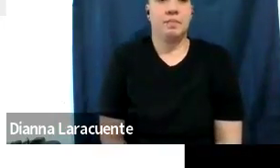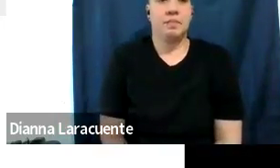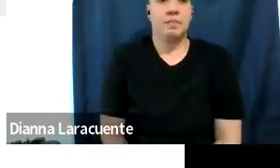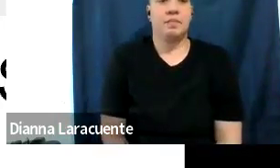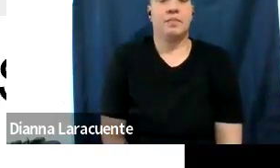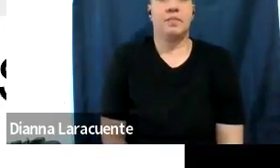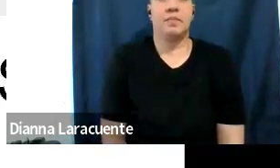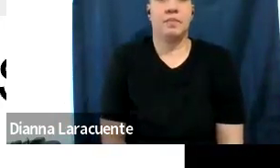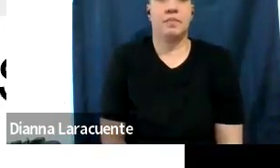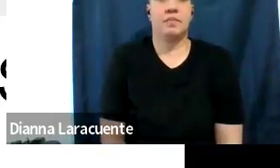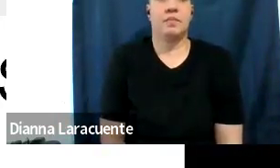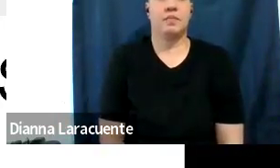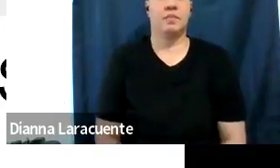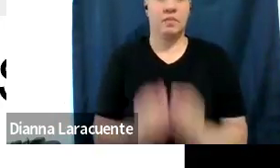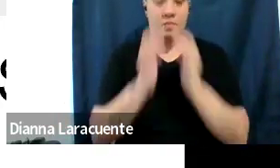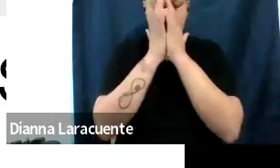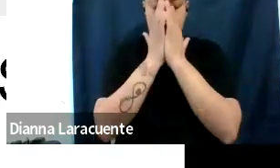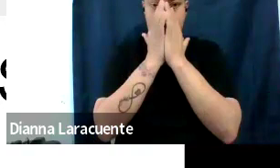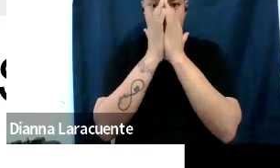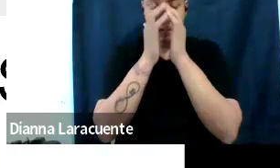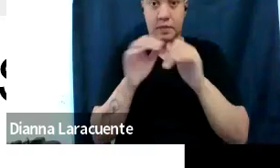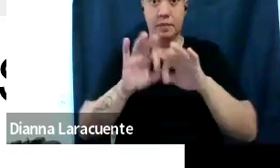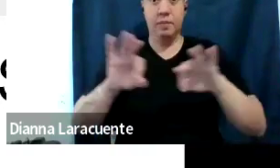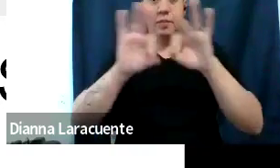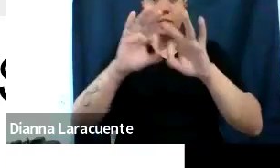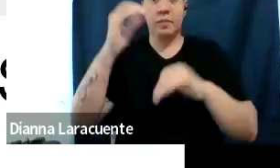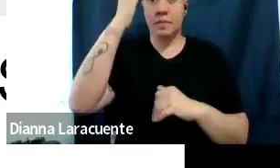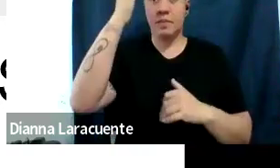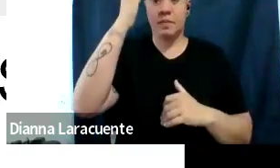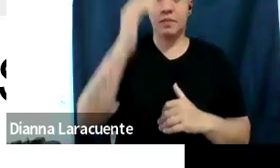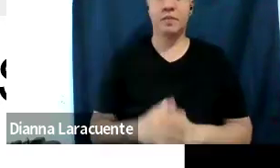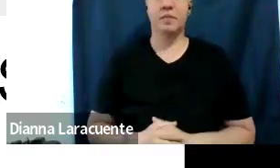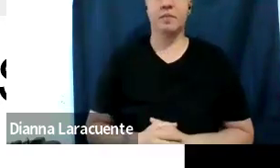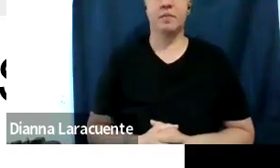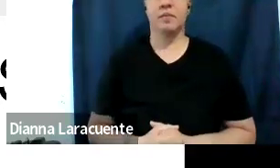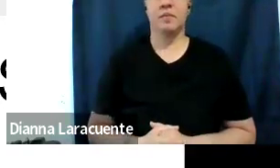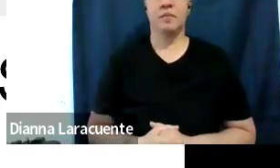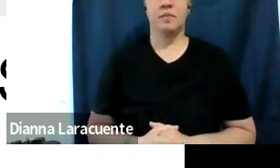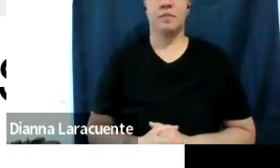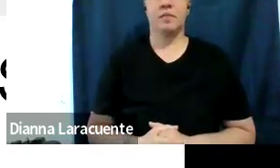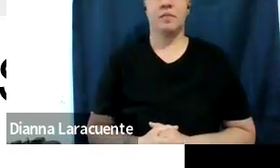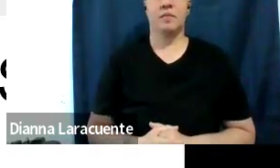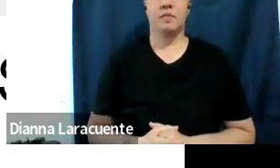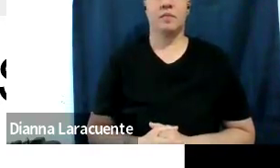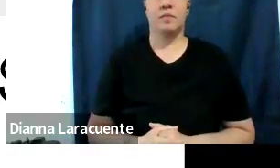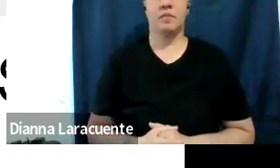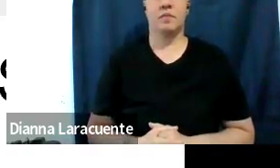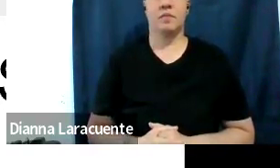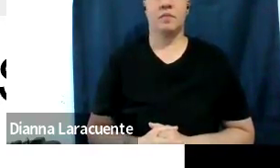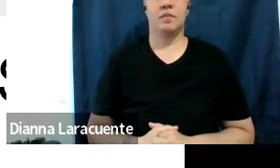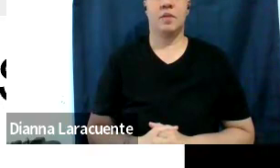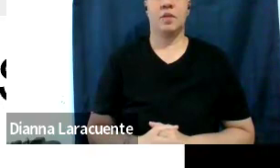atrás. Es importante saber que también una de sus